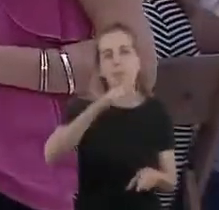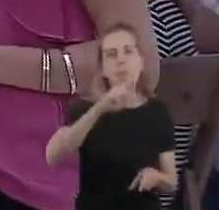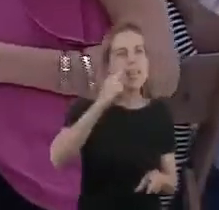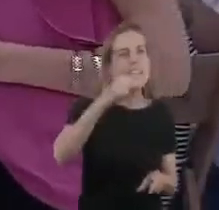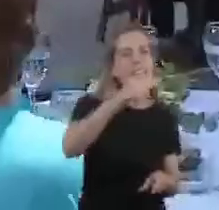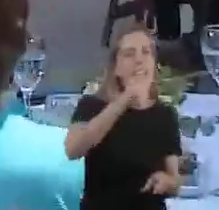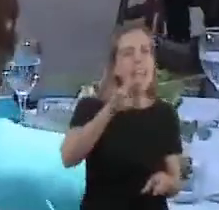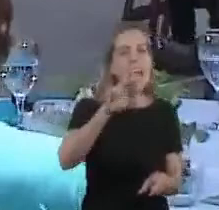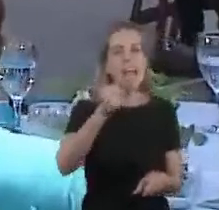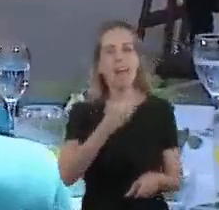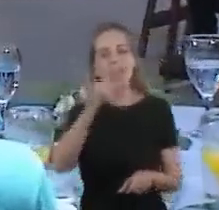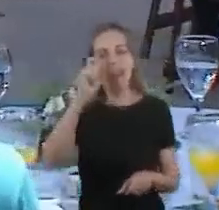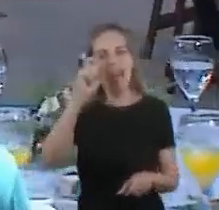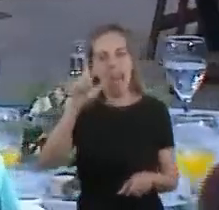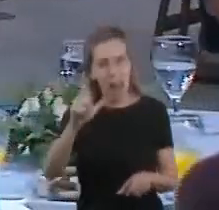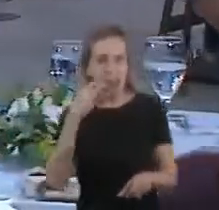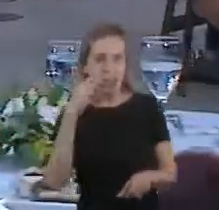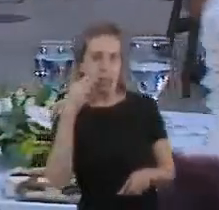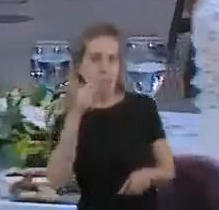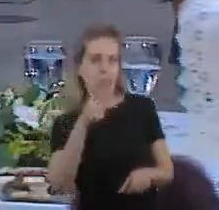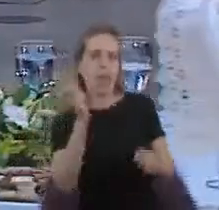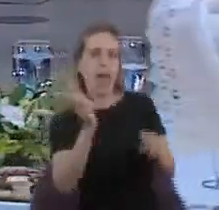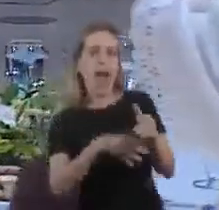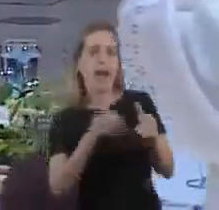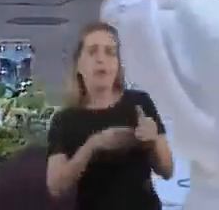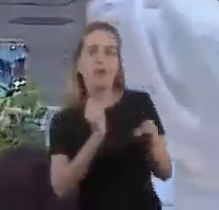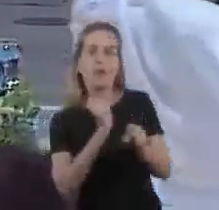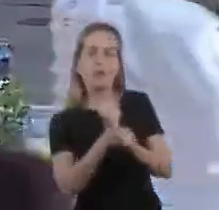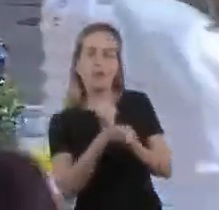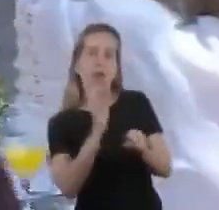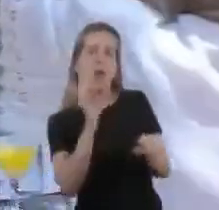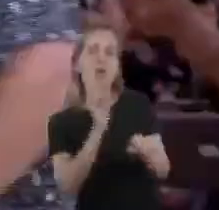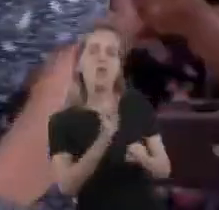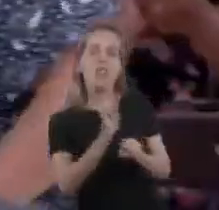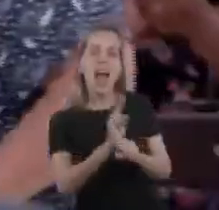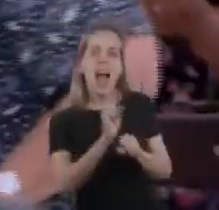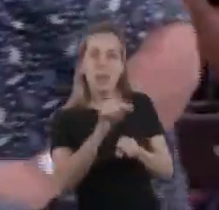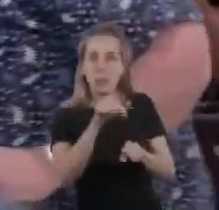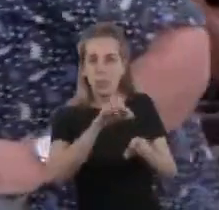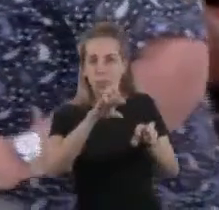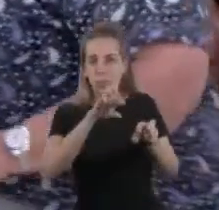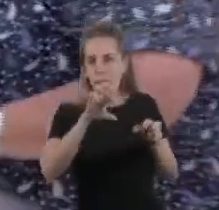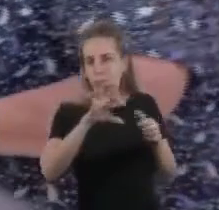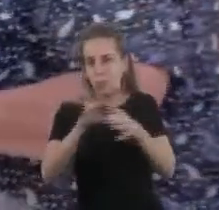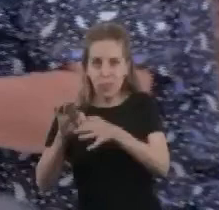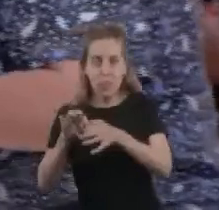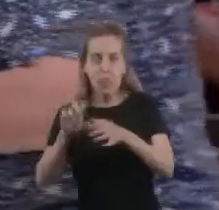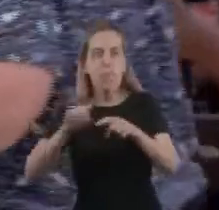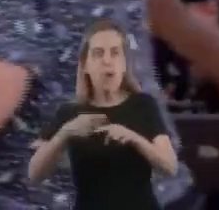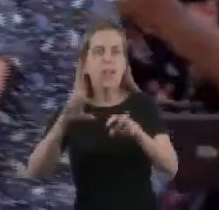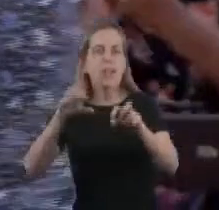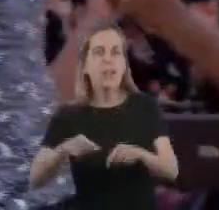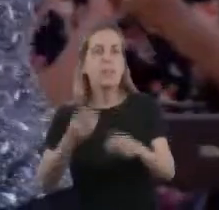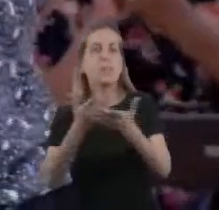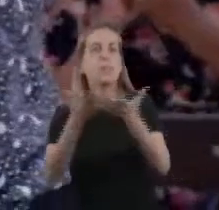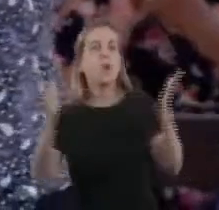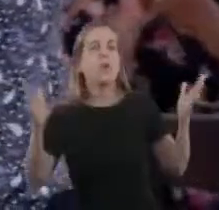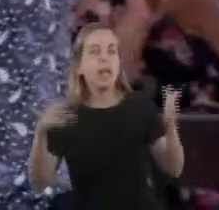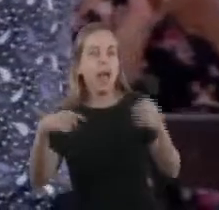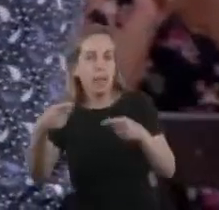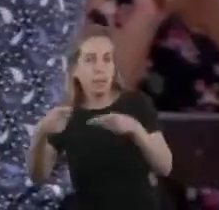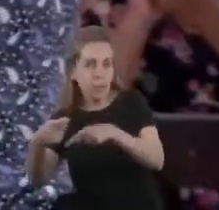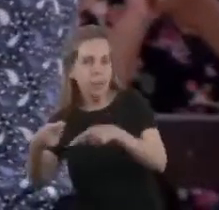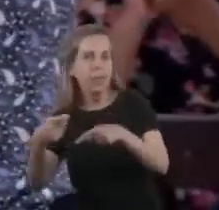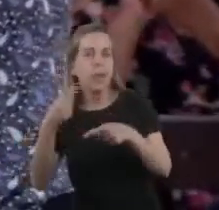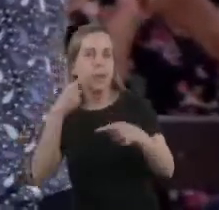Raffaelli. El reconocimiento de aportes de tarea de cuidado es una política pública de inclusión previsional que se puso en funcionamiento